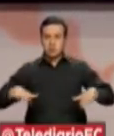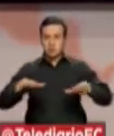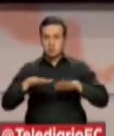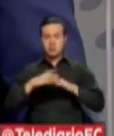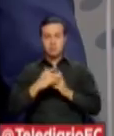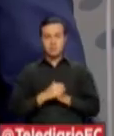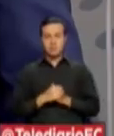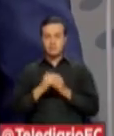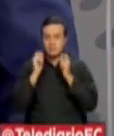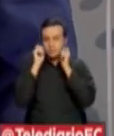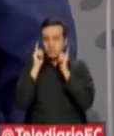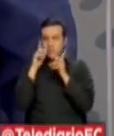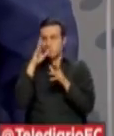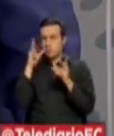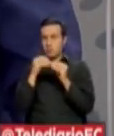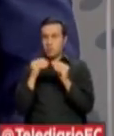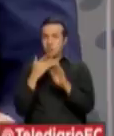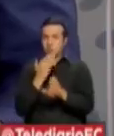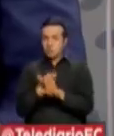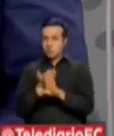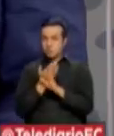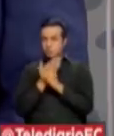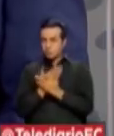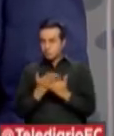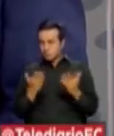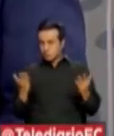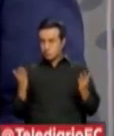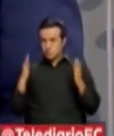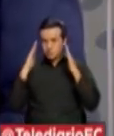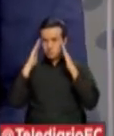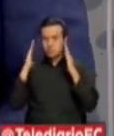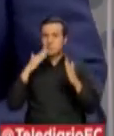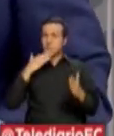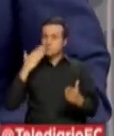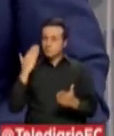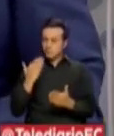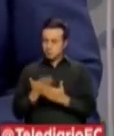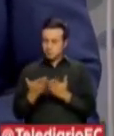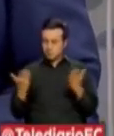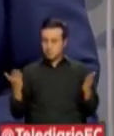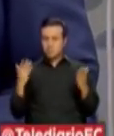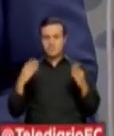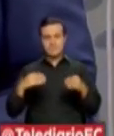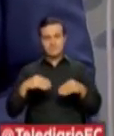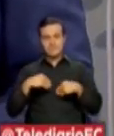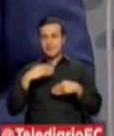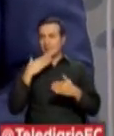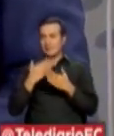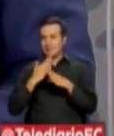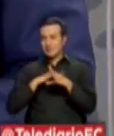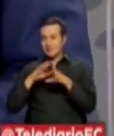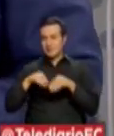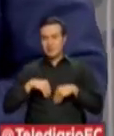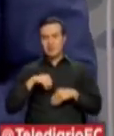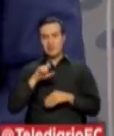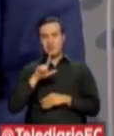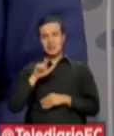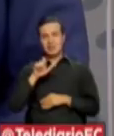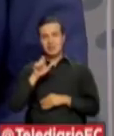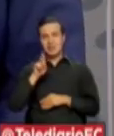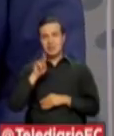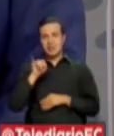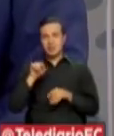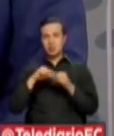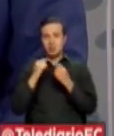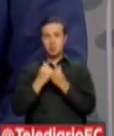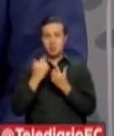estaremos pendientes de todas las propuestas que vayan en esa dirección gracias gracias a guardar esta invitación la enim plaza asambleísta de alianza